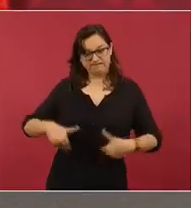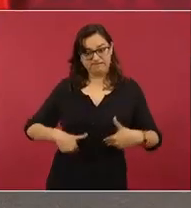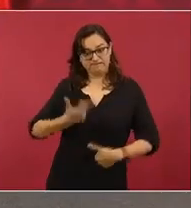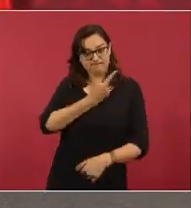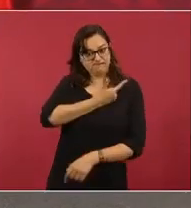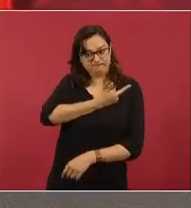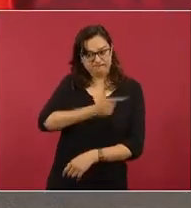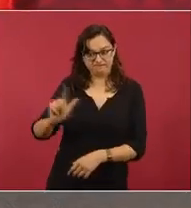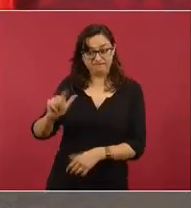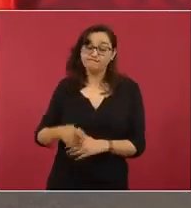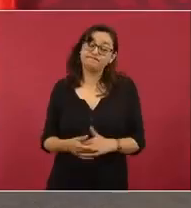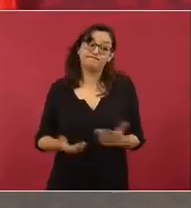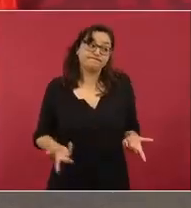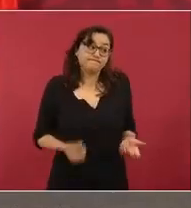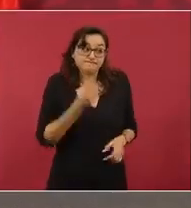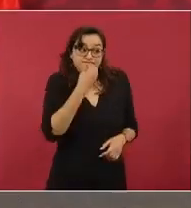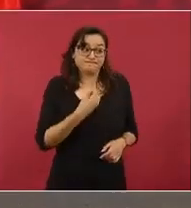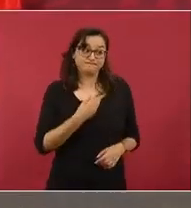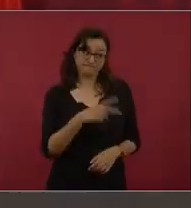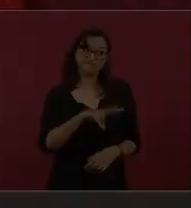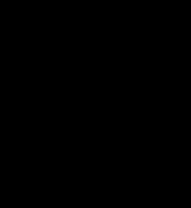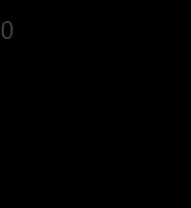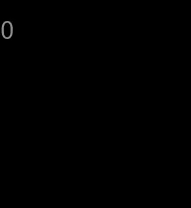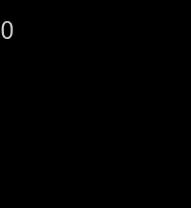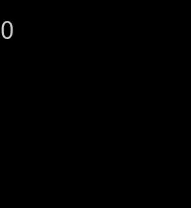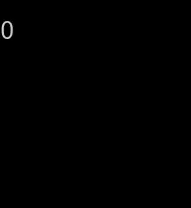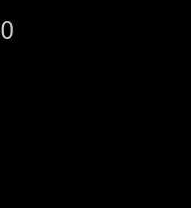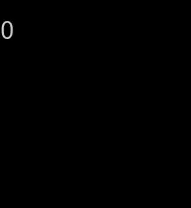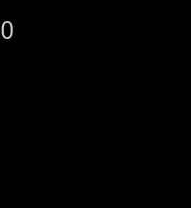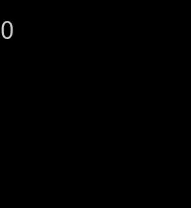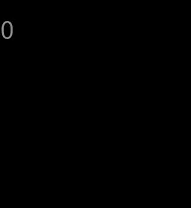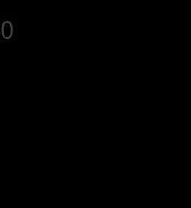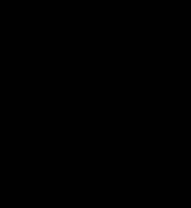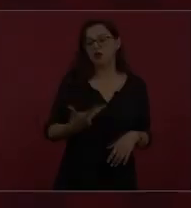pero es la verdad, es algo.